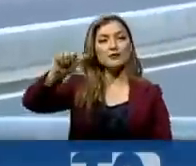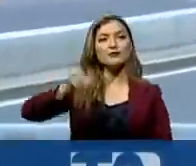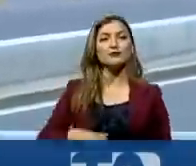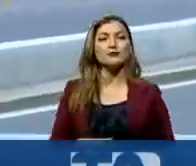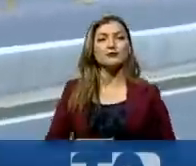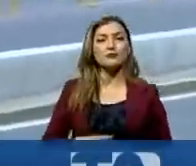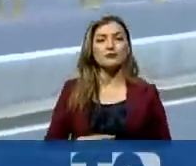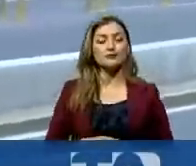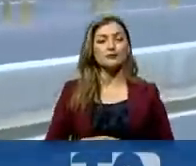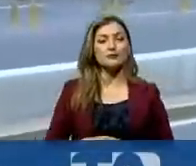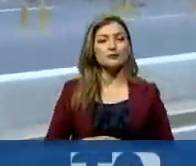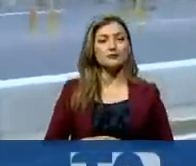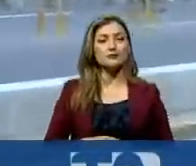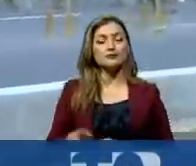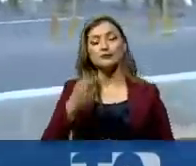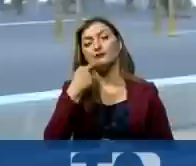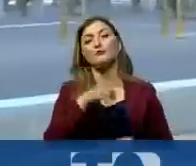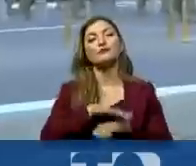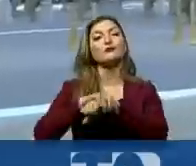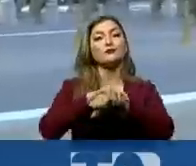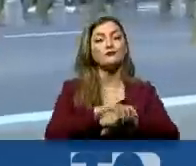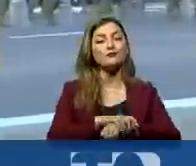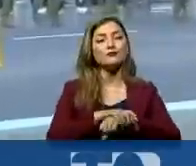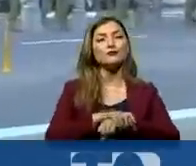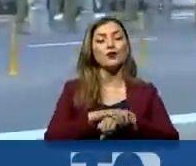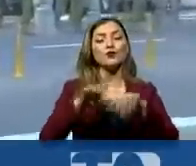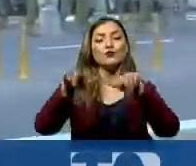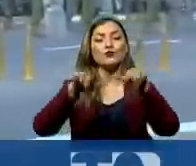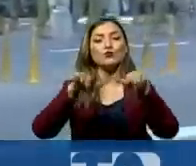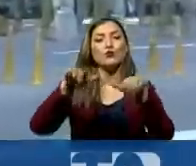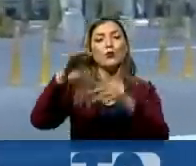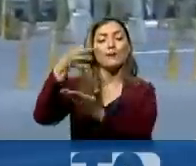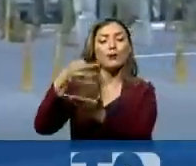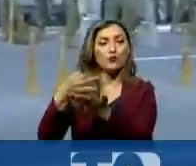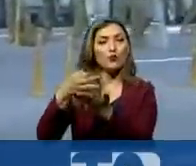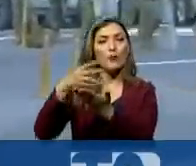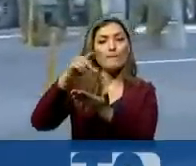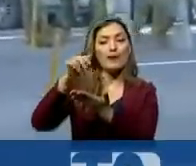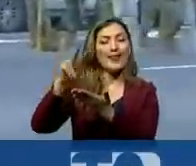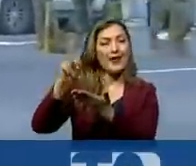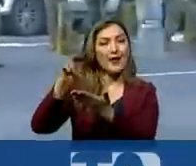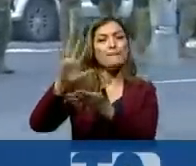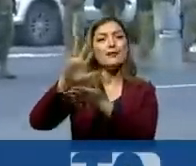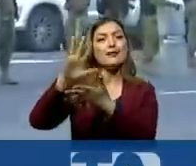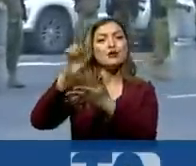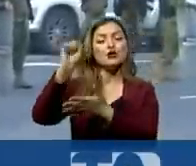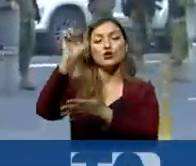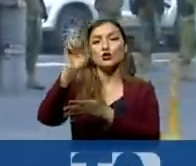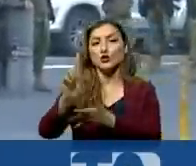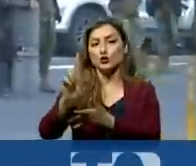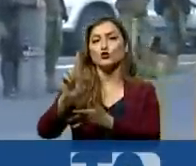fue la detención fue en el sector de pasto cali en la panamericana sur provincia de cotopaxi